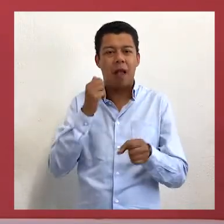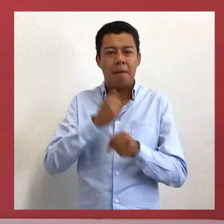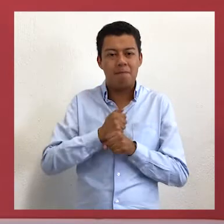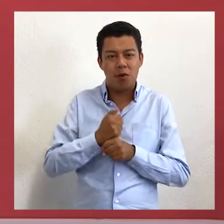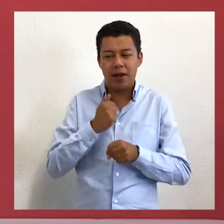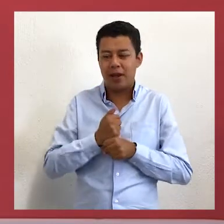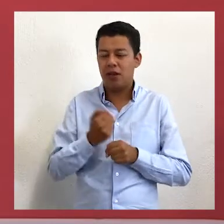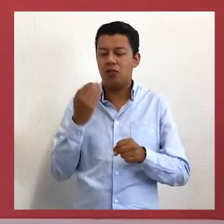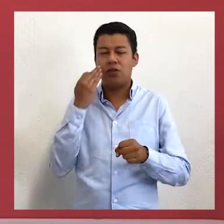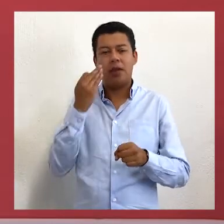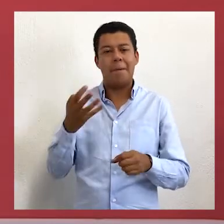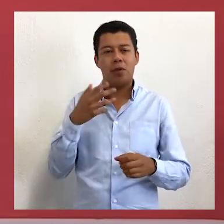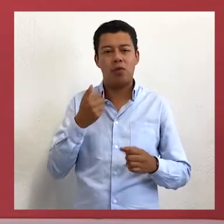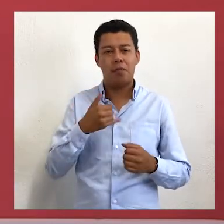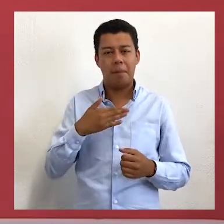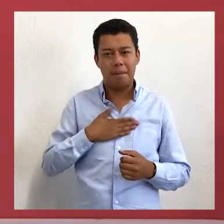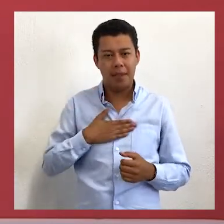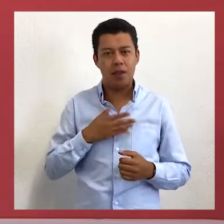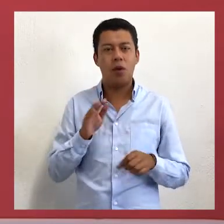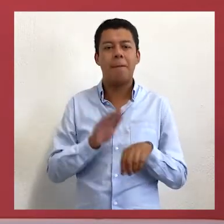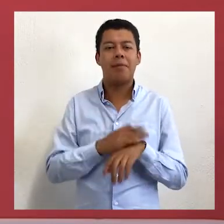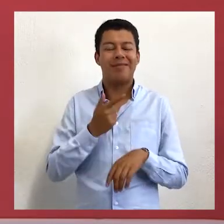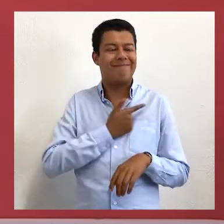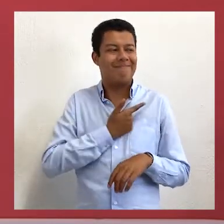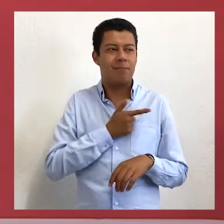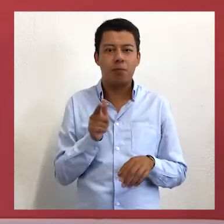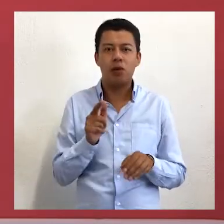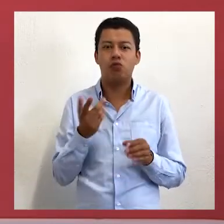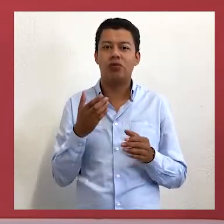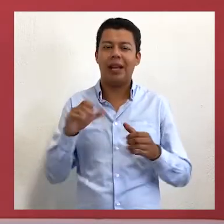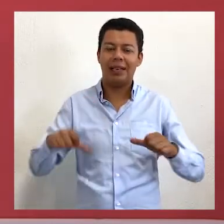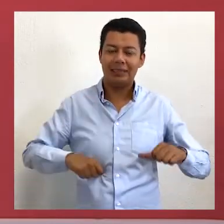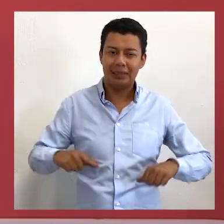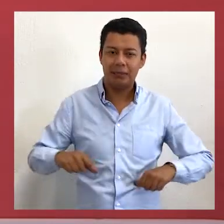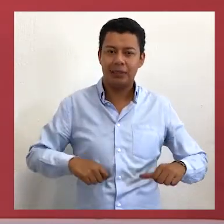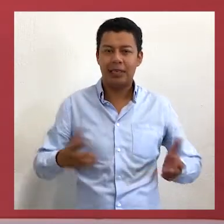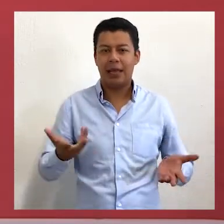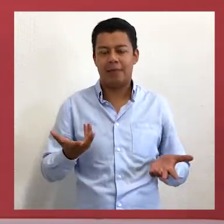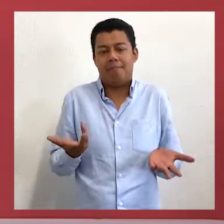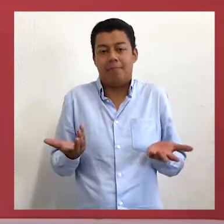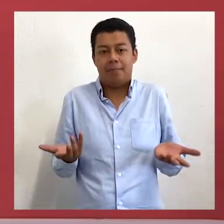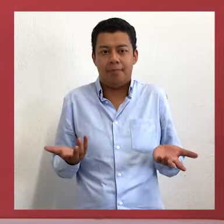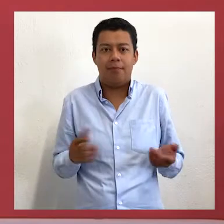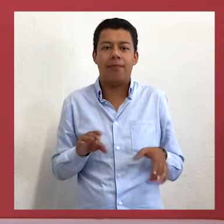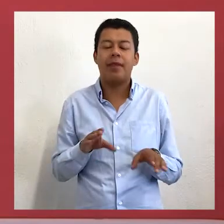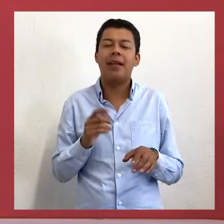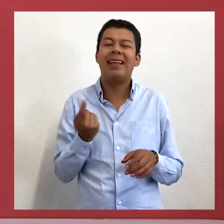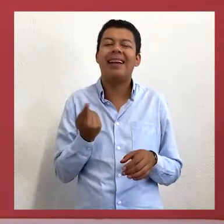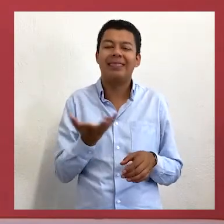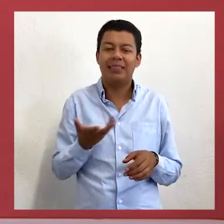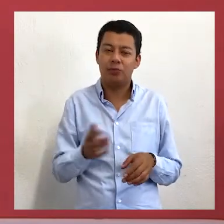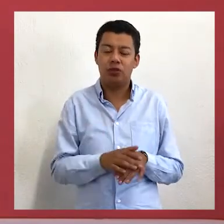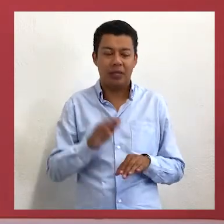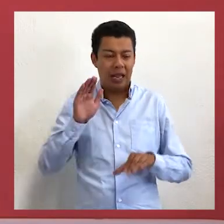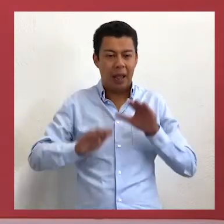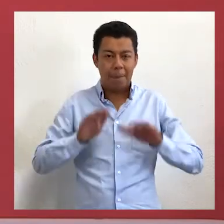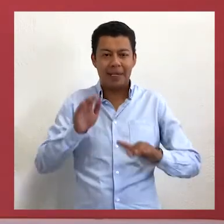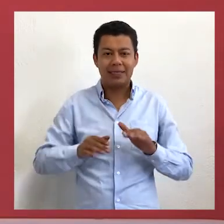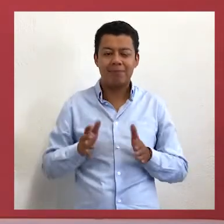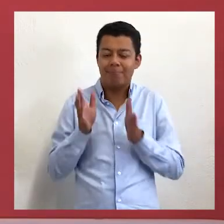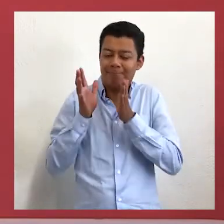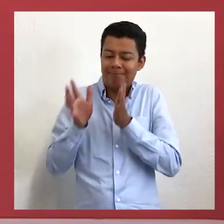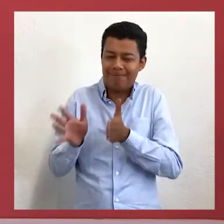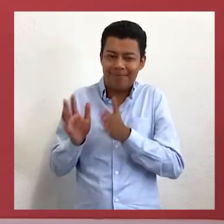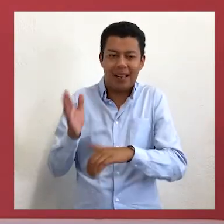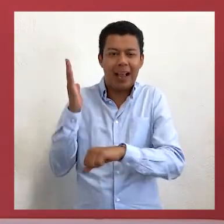contigo, porque ya no ven las películas, porque ya no hacen las actividades que antes hacían juntos. ¿Y qué es lo que hacemos como padres? A veces